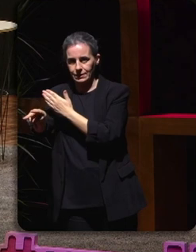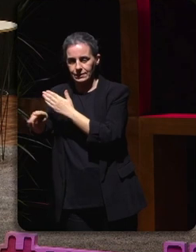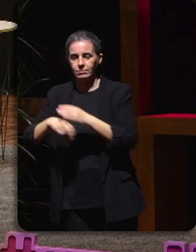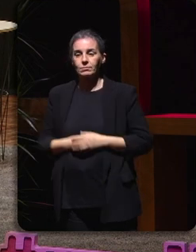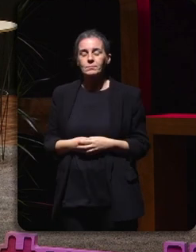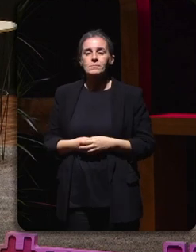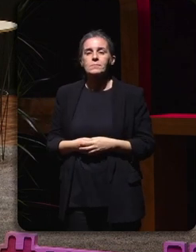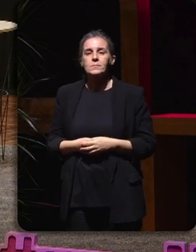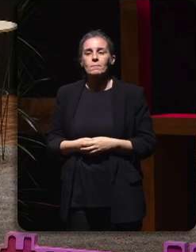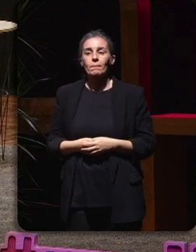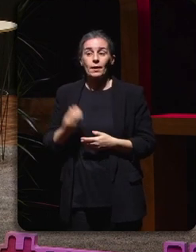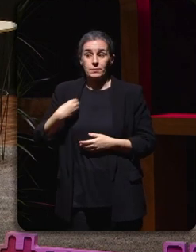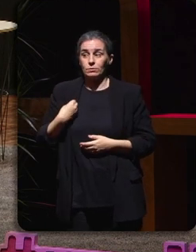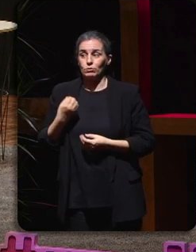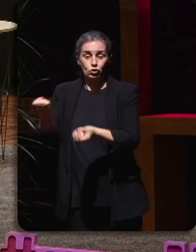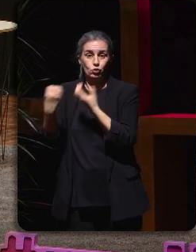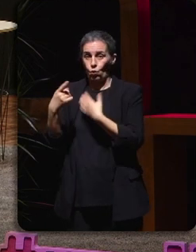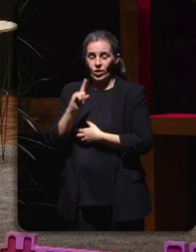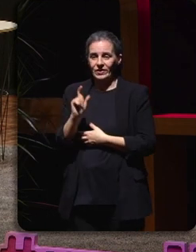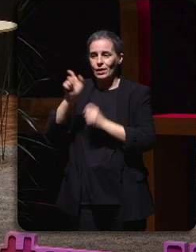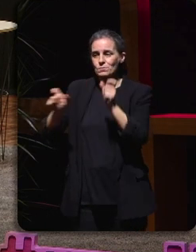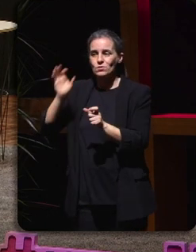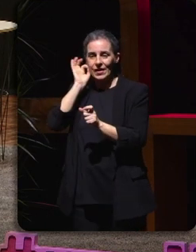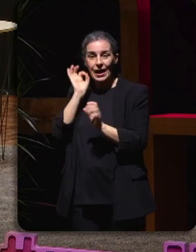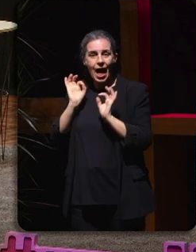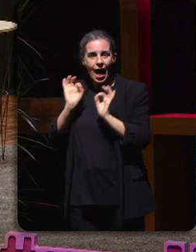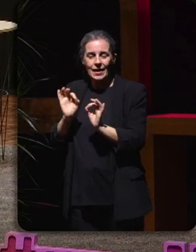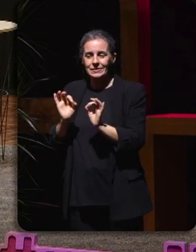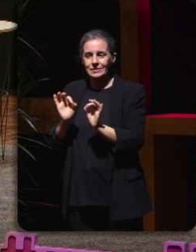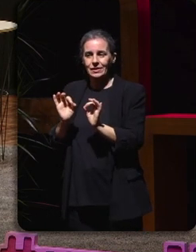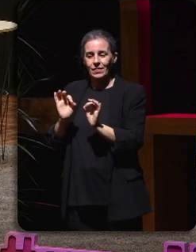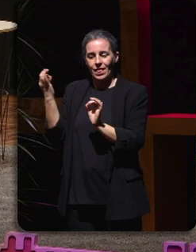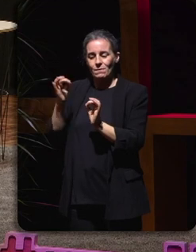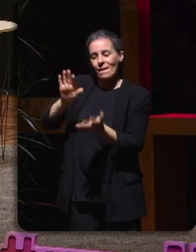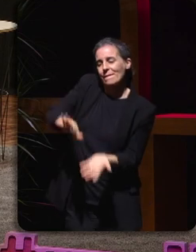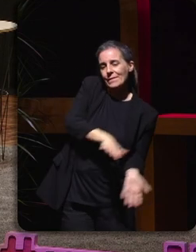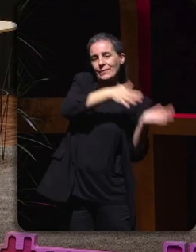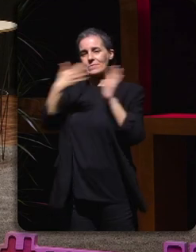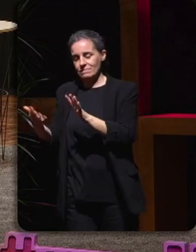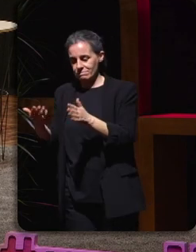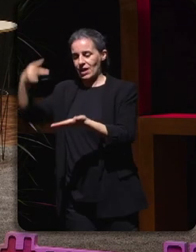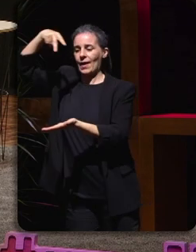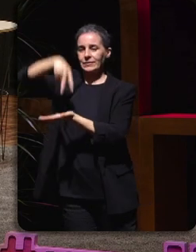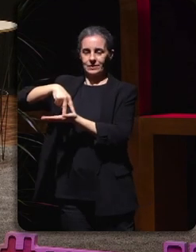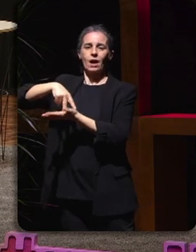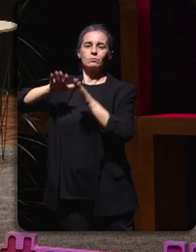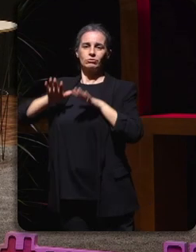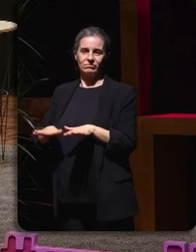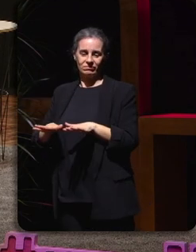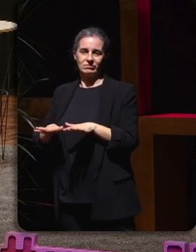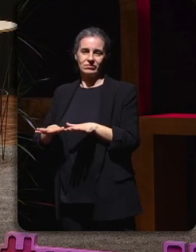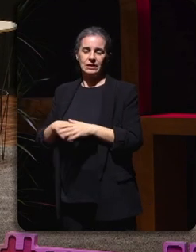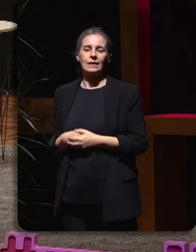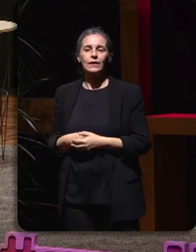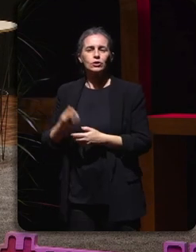de eso que no nos cuentan que somos las mujeres ese espacio negativo ponerlo en positivo y decir estamos aquí están aquí hemos